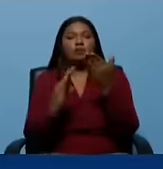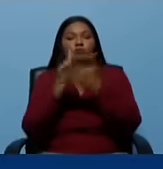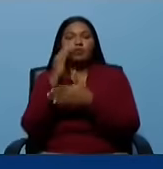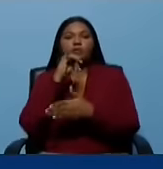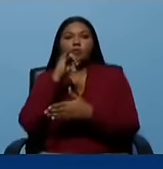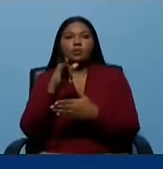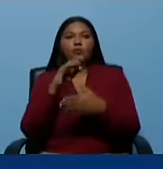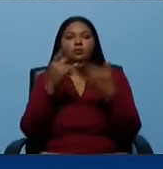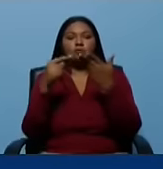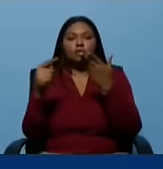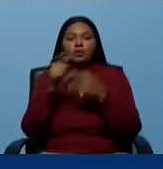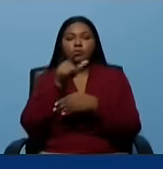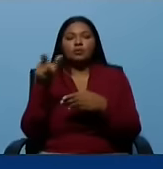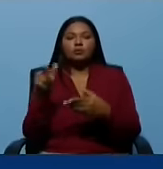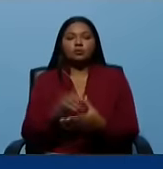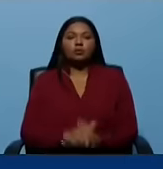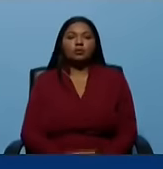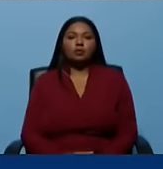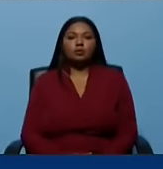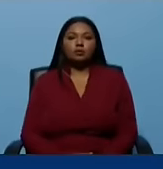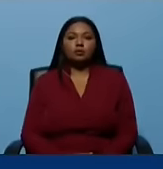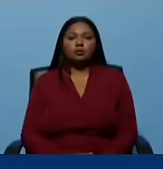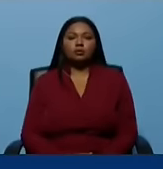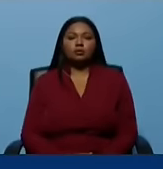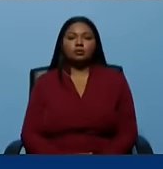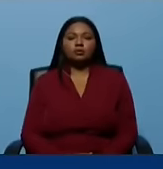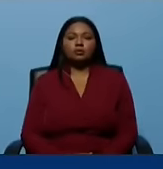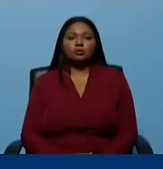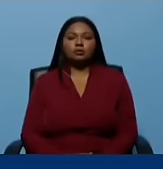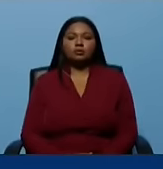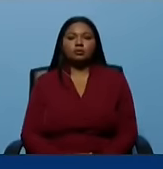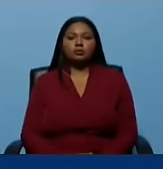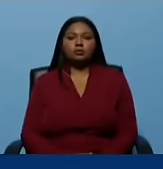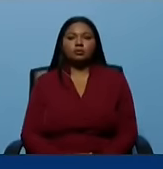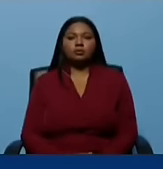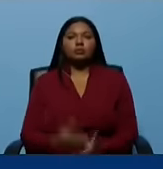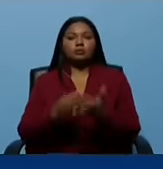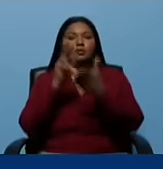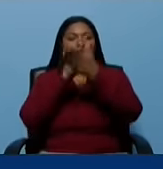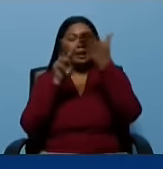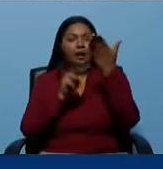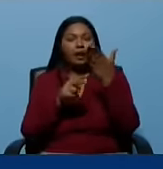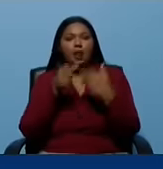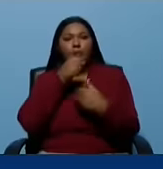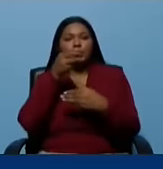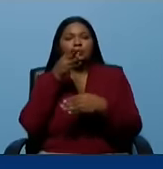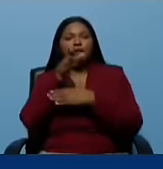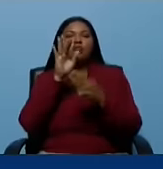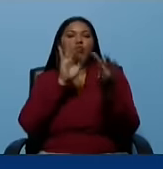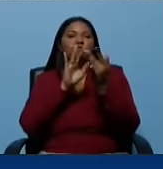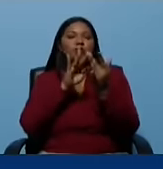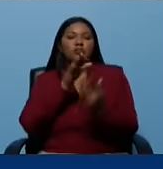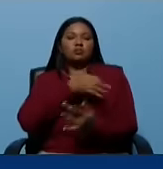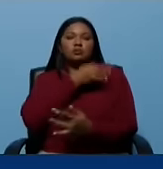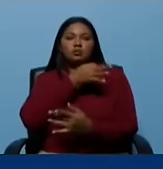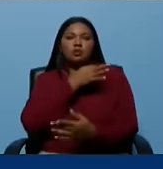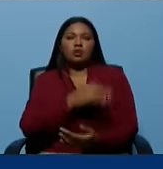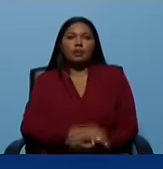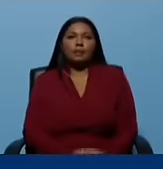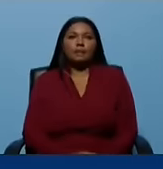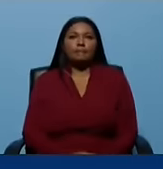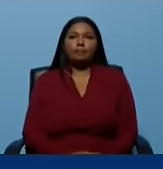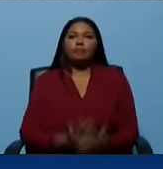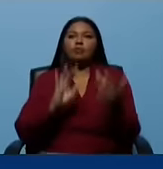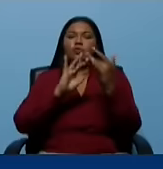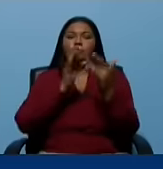información de mucha gente O sea mucha gente que antes de ver la televisión o antes de leer la prensa se va a las redes sociales y en las redes sociales